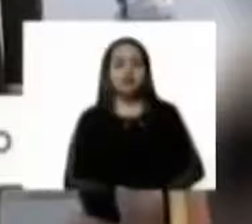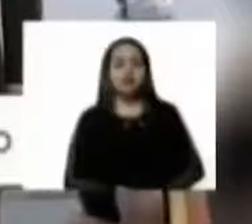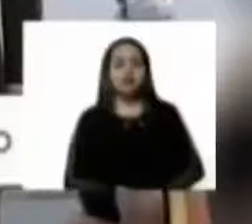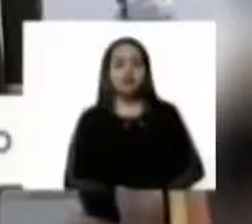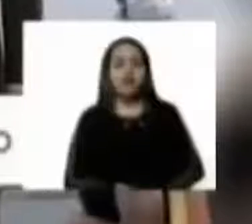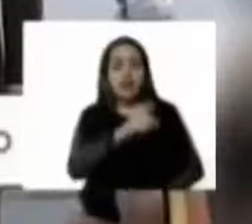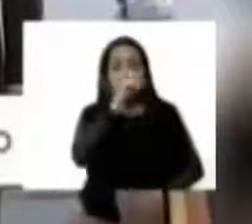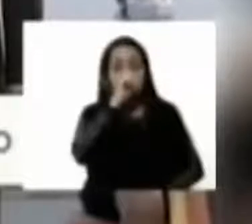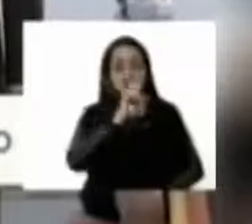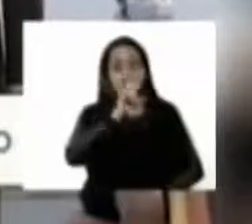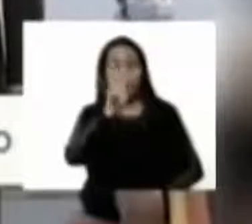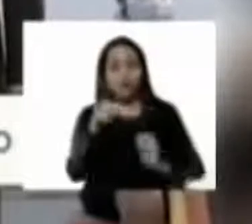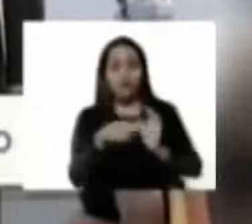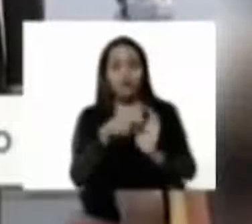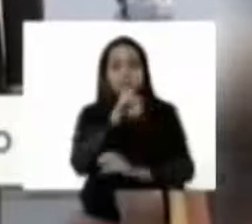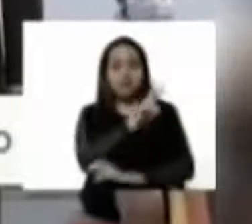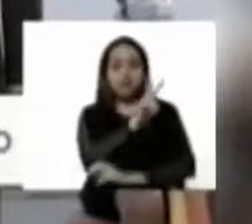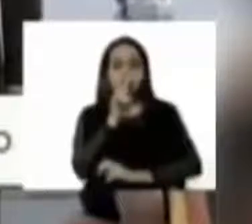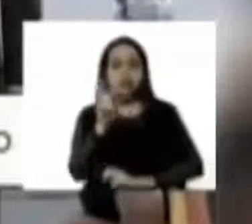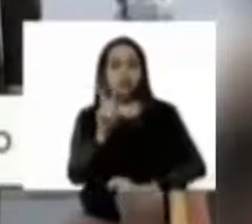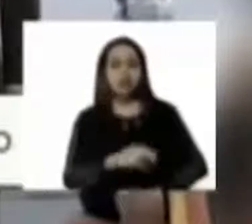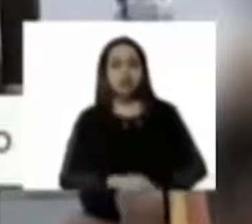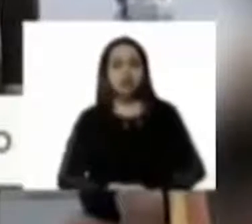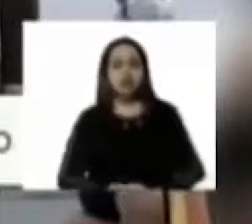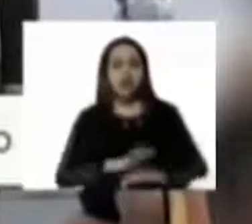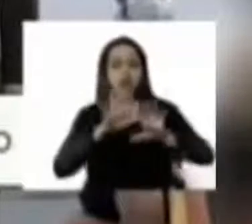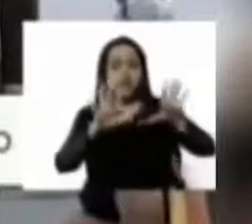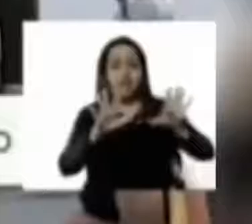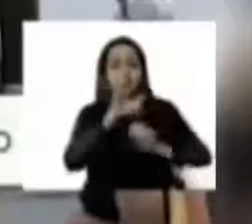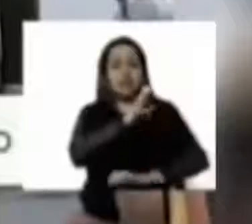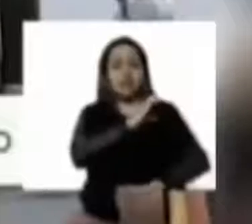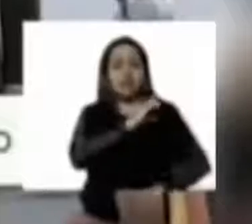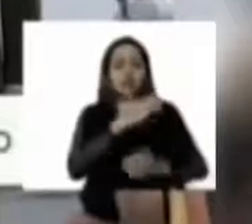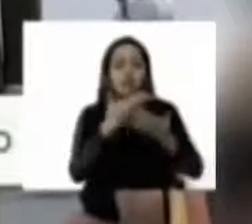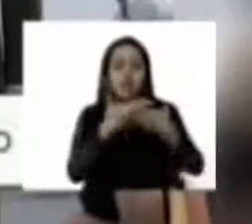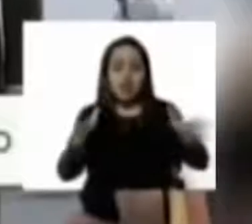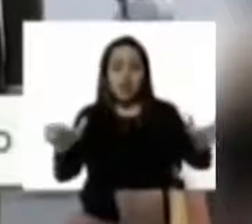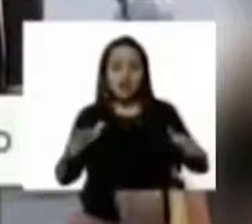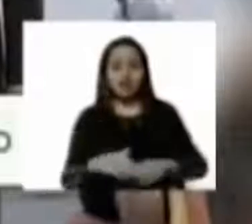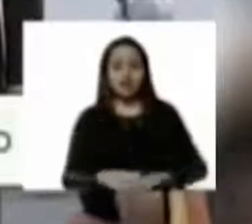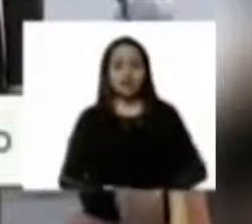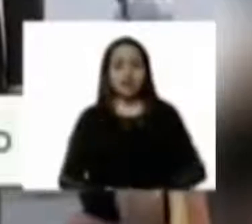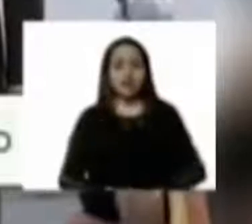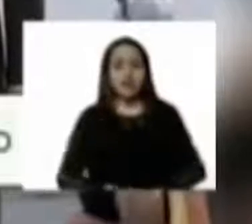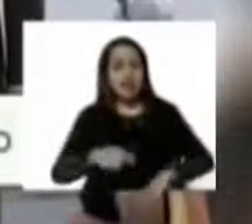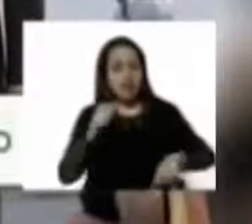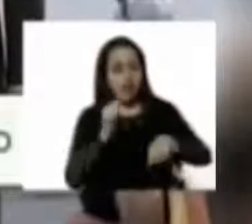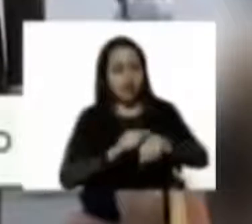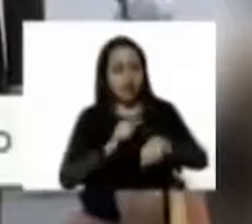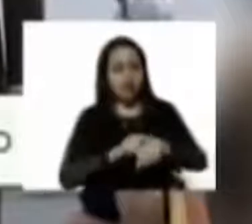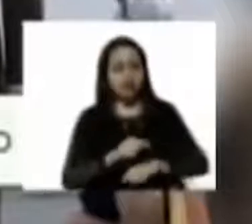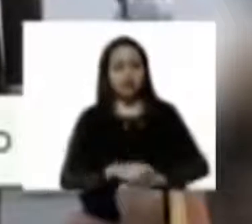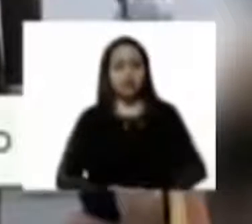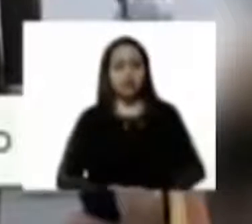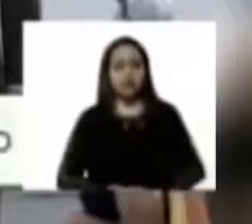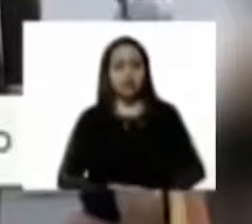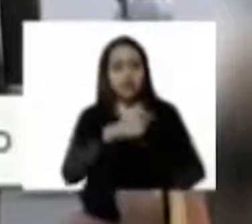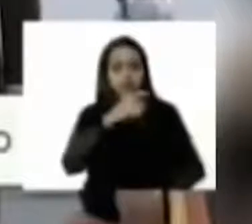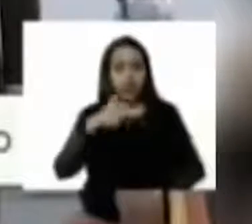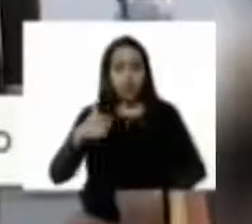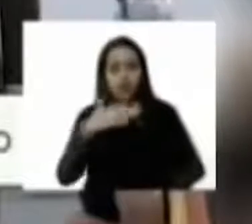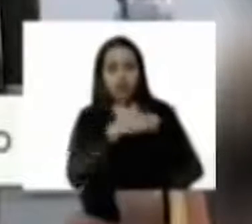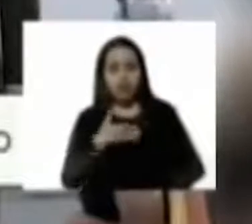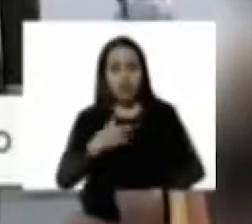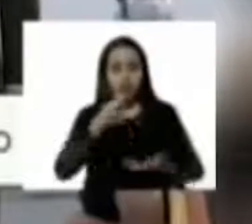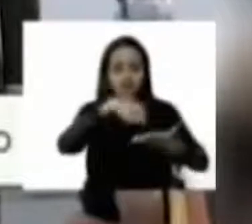año 2022, el 10 de enero, se abre el lapso para aquellos que quieran recoger